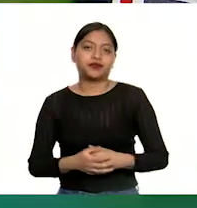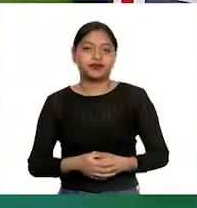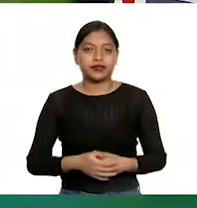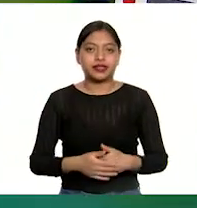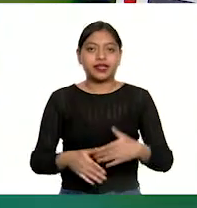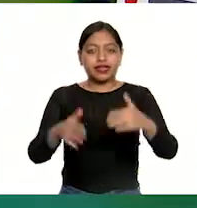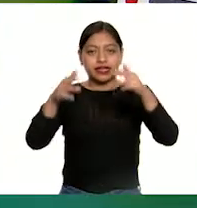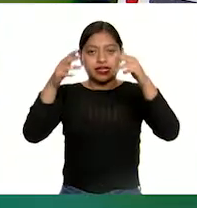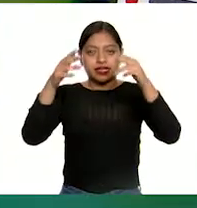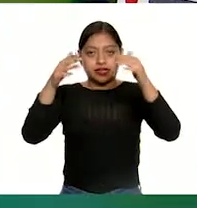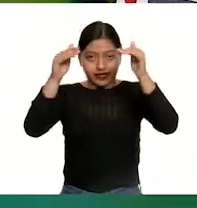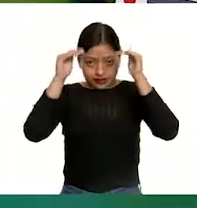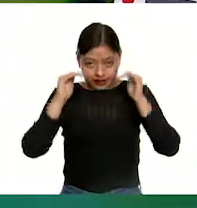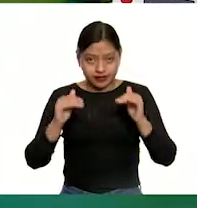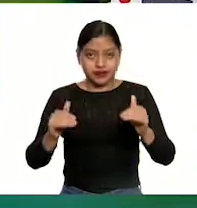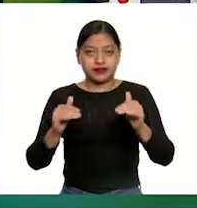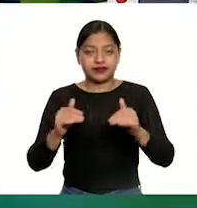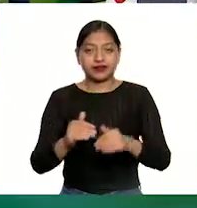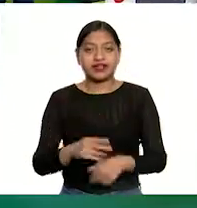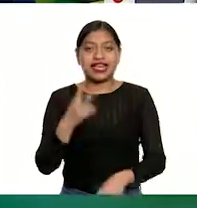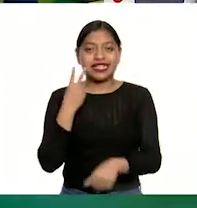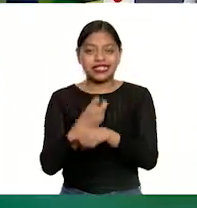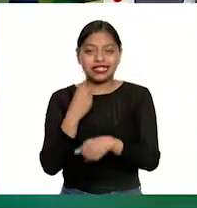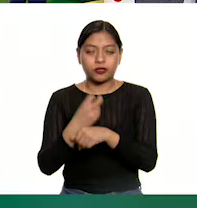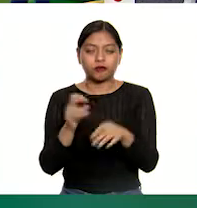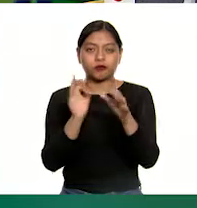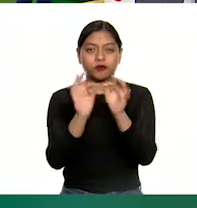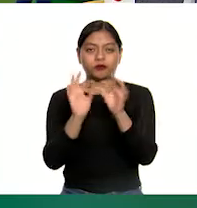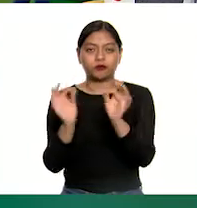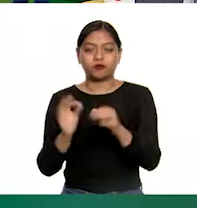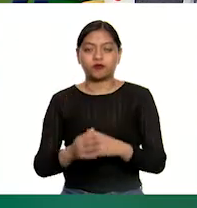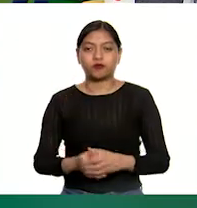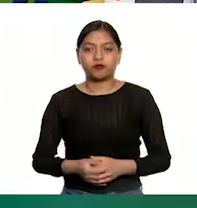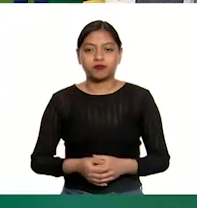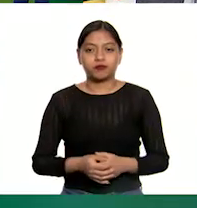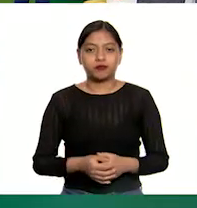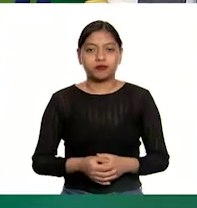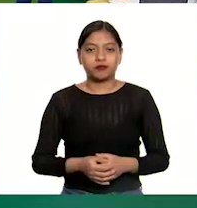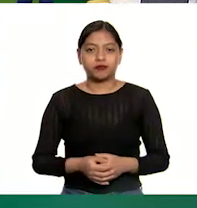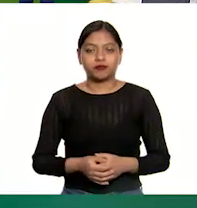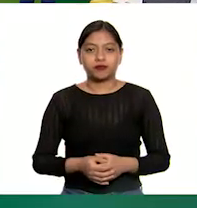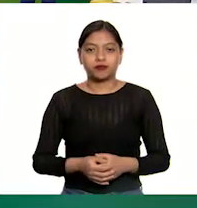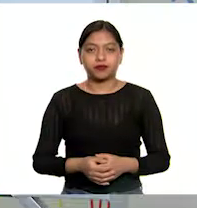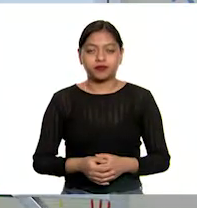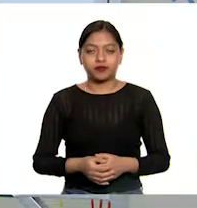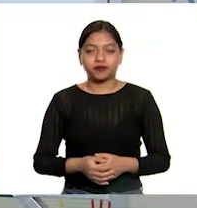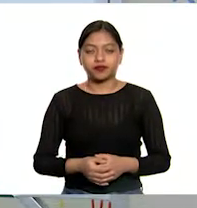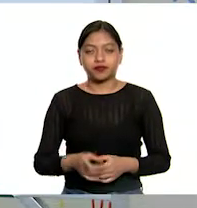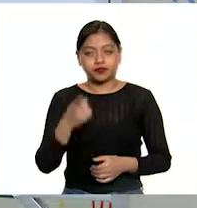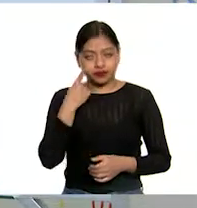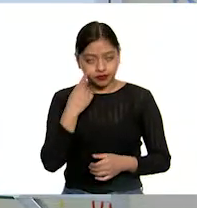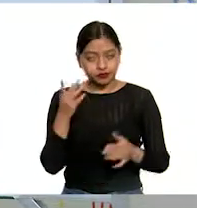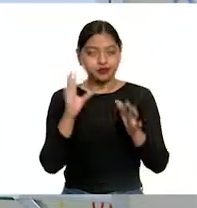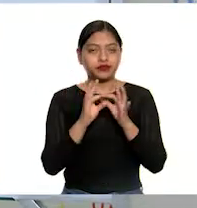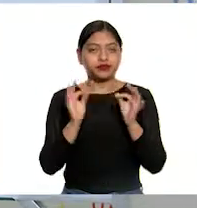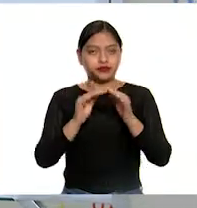la segunda, el segundo enunciado. ¿Cómo y inicia? Pili Aquí. lo va a acomodar en la tabla. Dice